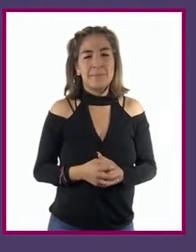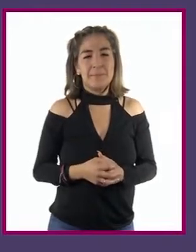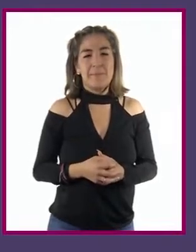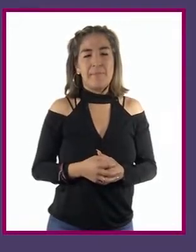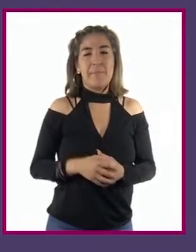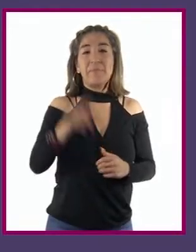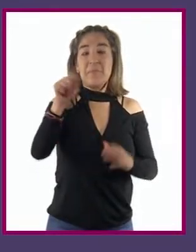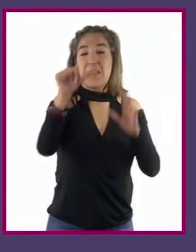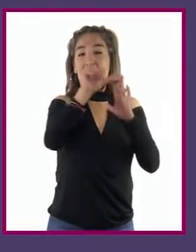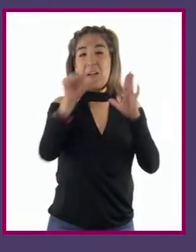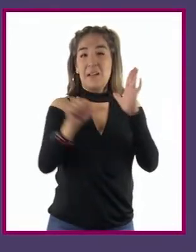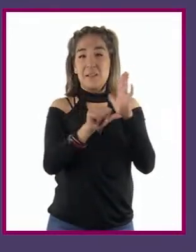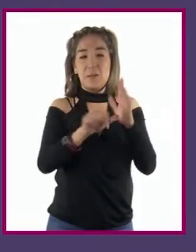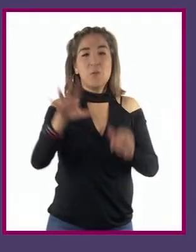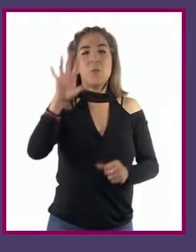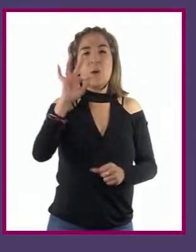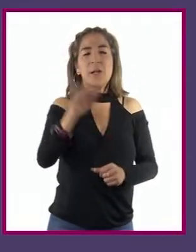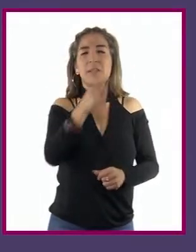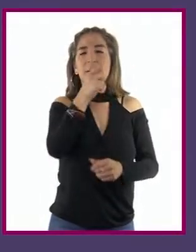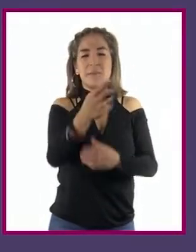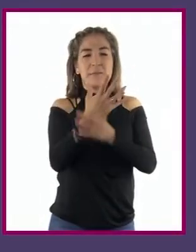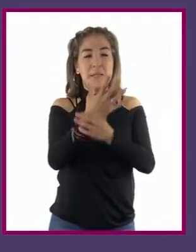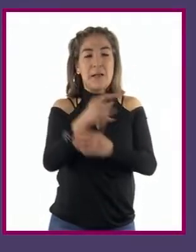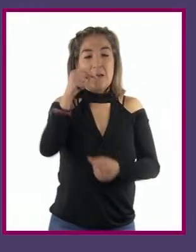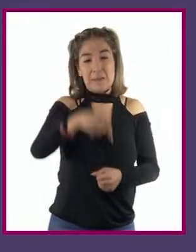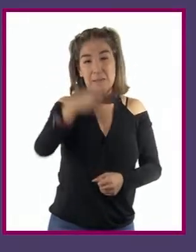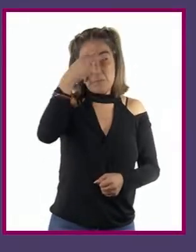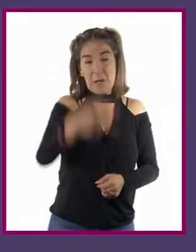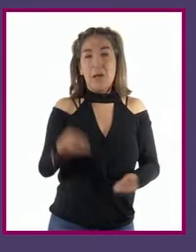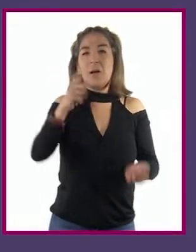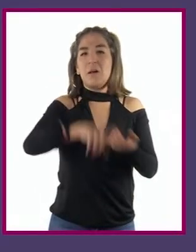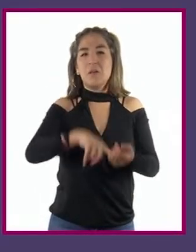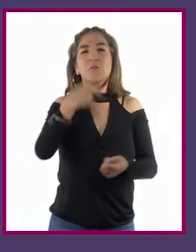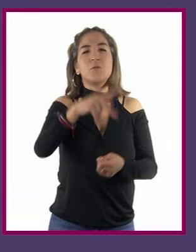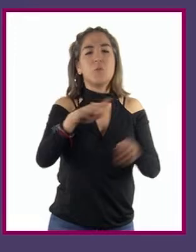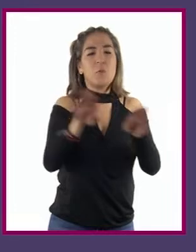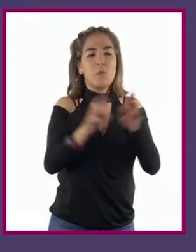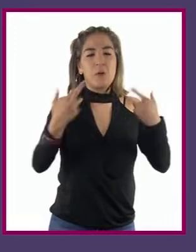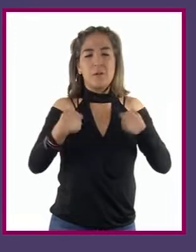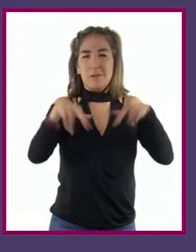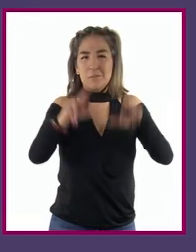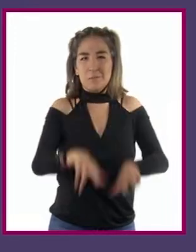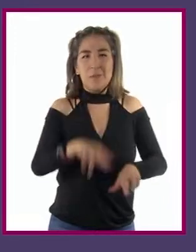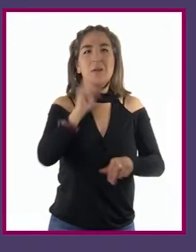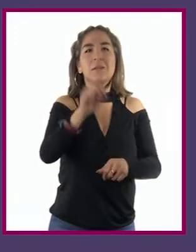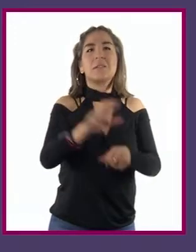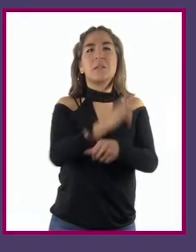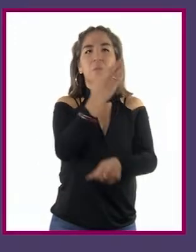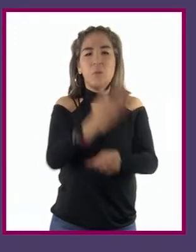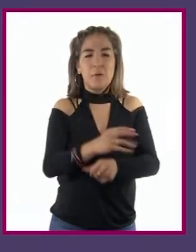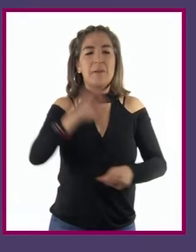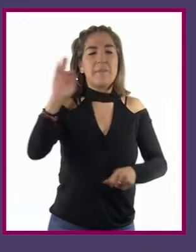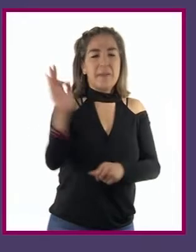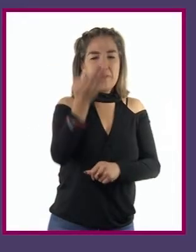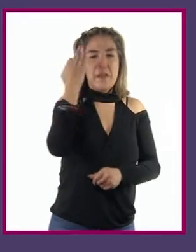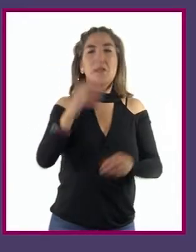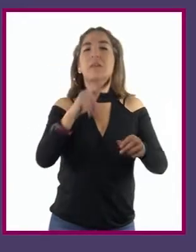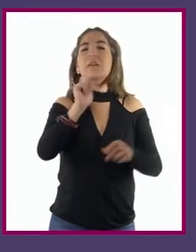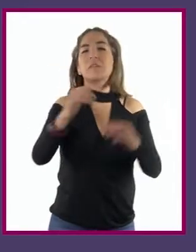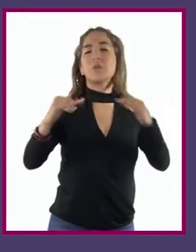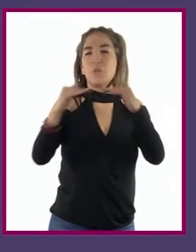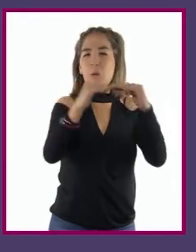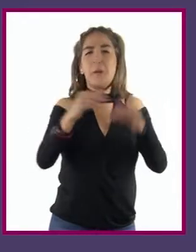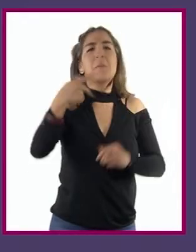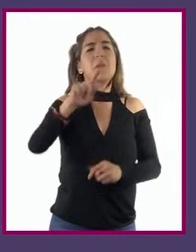En el artículo 40 se establece que México es una república representativa, democrática, laica y federal. Pero,